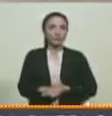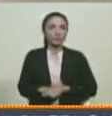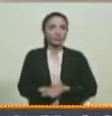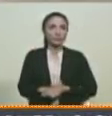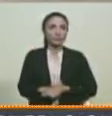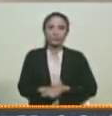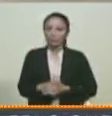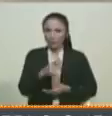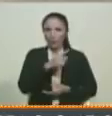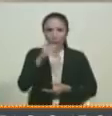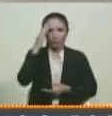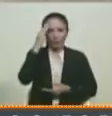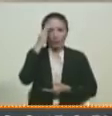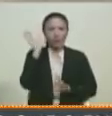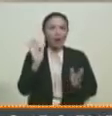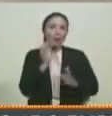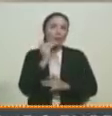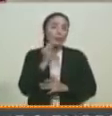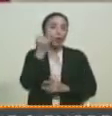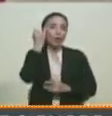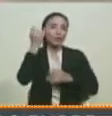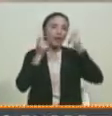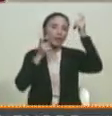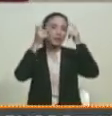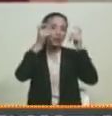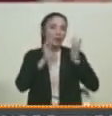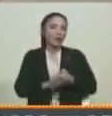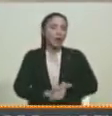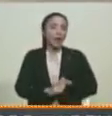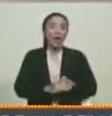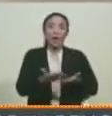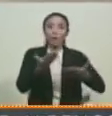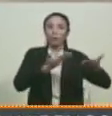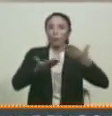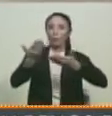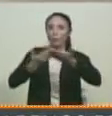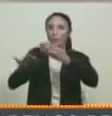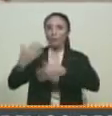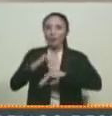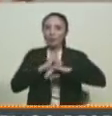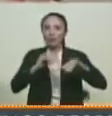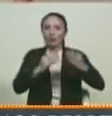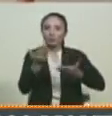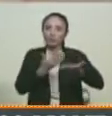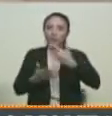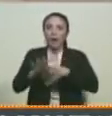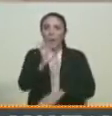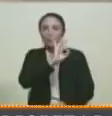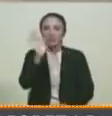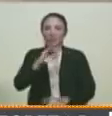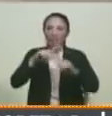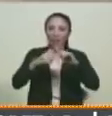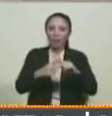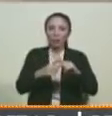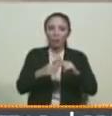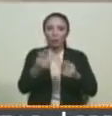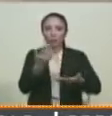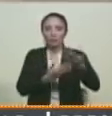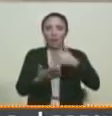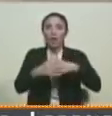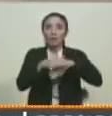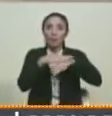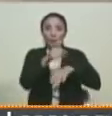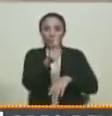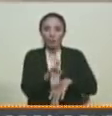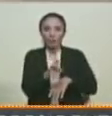Saben ustedes que nuestro concepto chavista de gobierno no es la repartición en porcentajes de ministerios. No, nunca